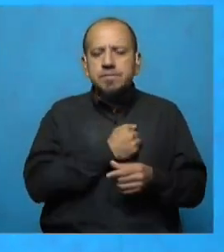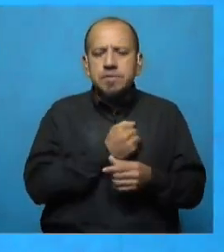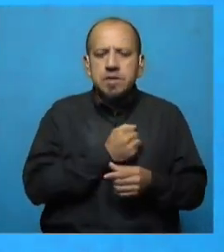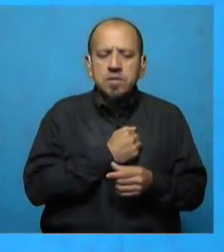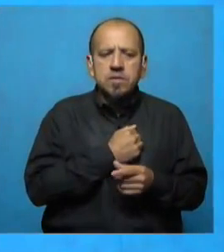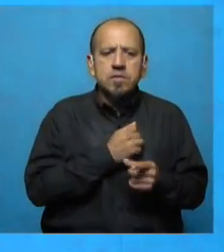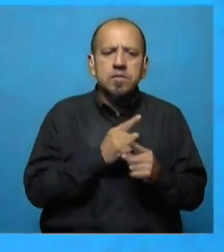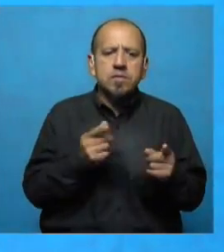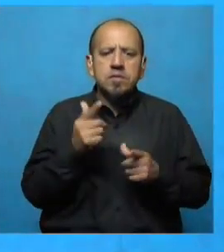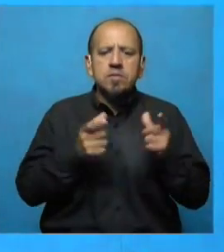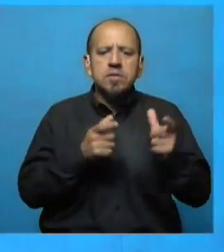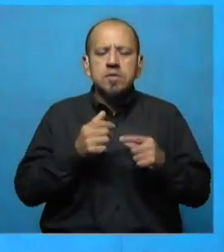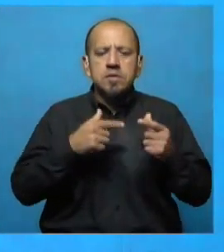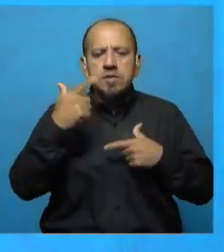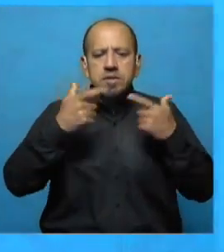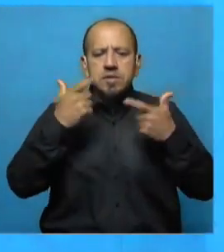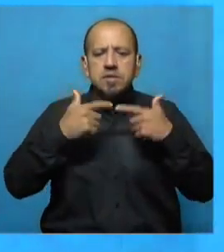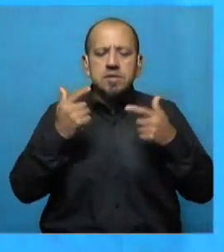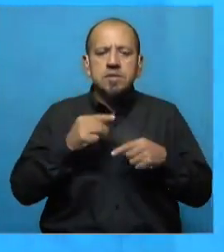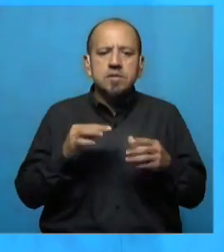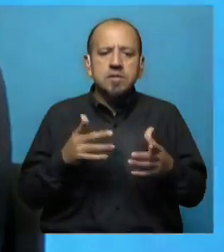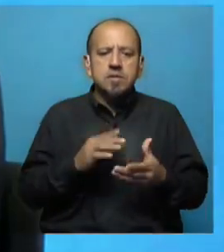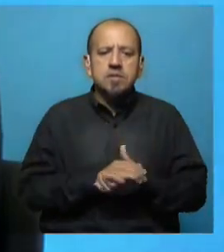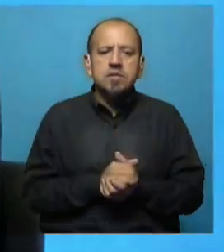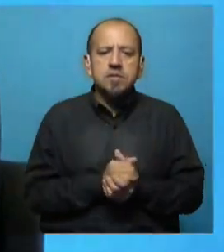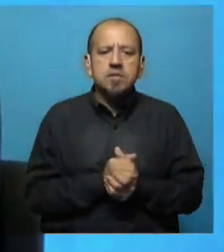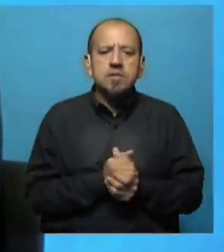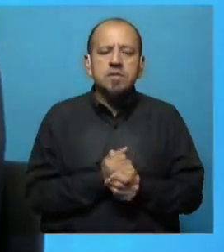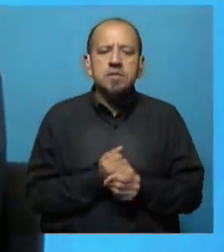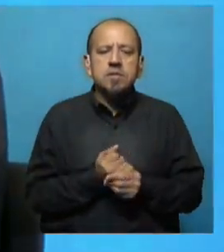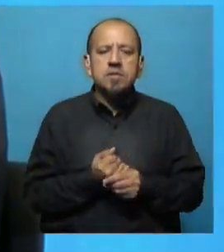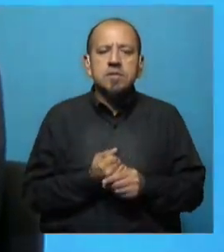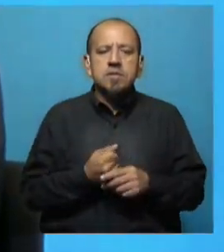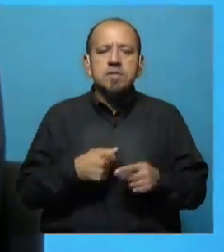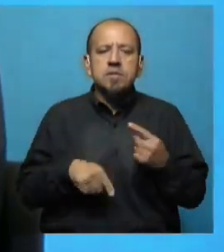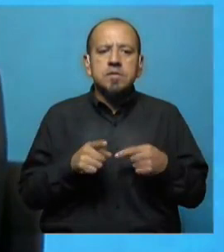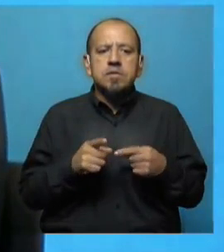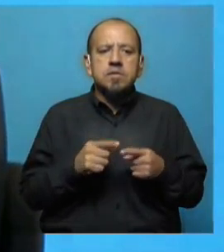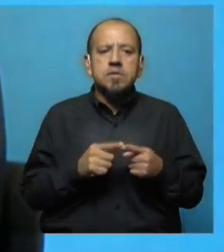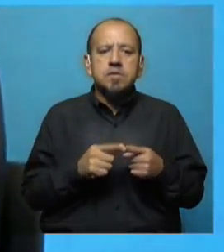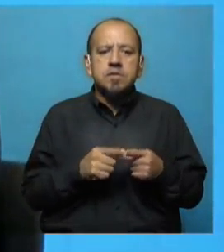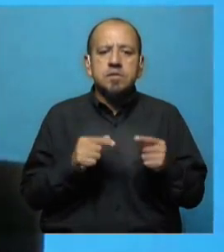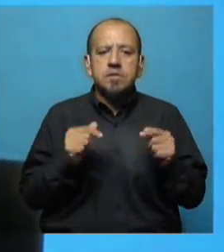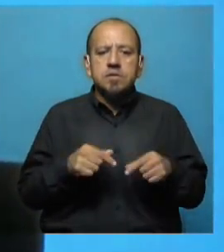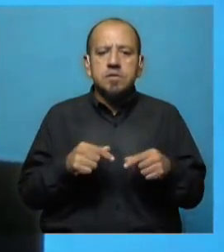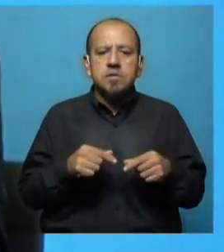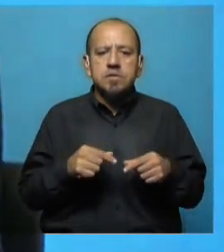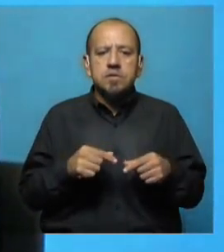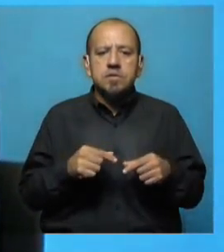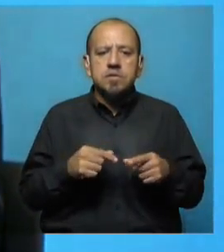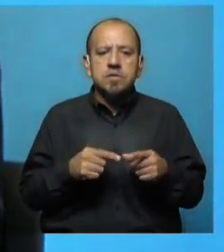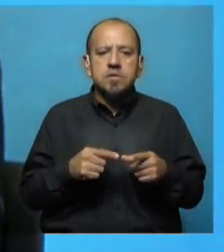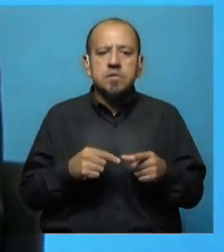este la gente se reía ya está suficiente no hay que buscar mucho más y cómo era Buscar el humor este teniendo en cuenta que hoy por hoy ya hablaremos